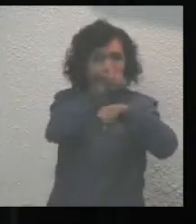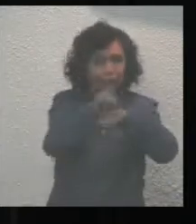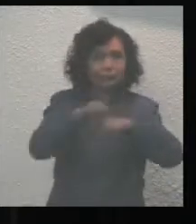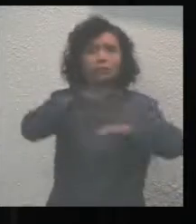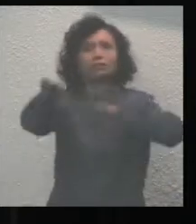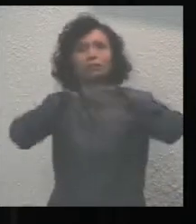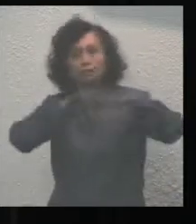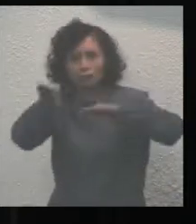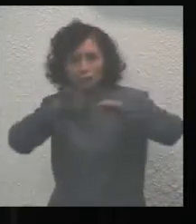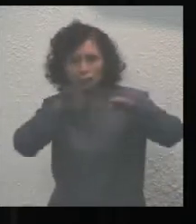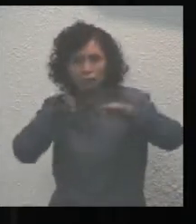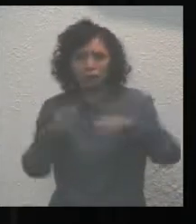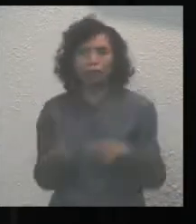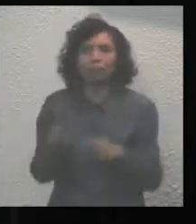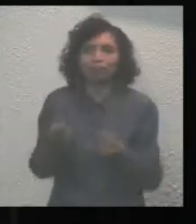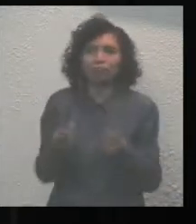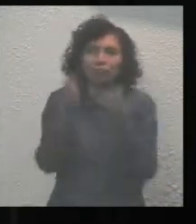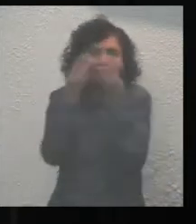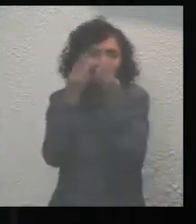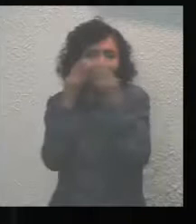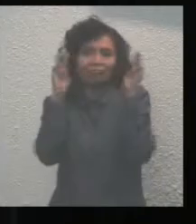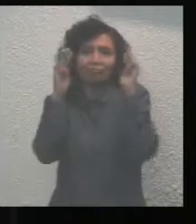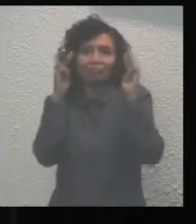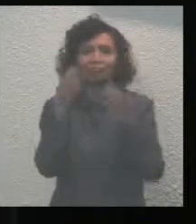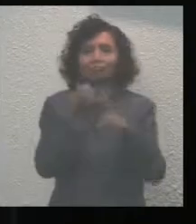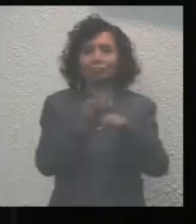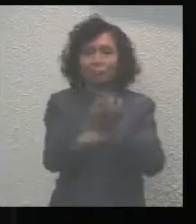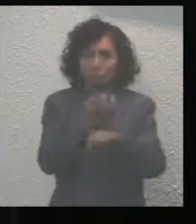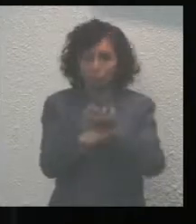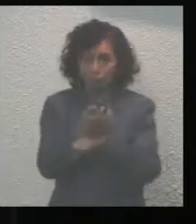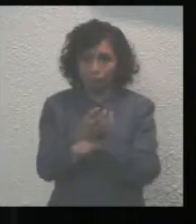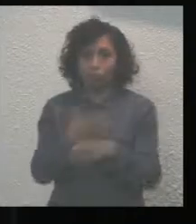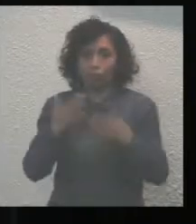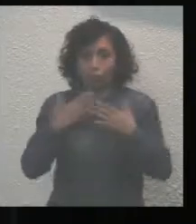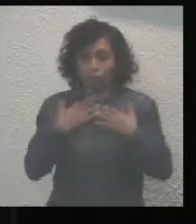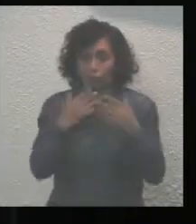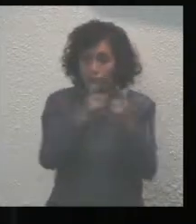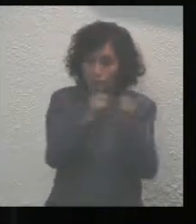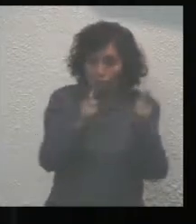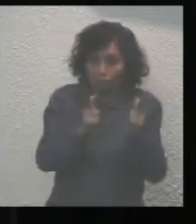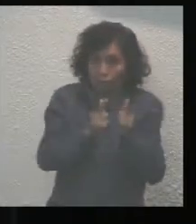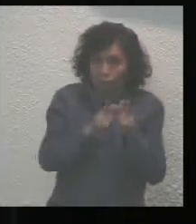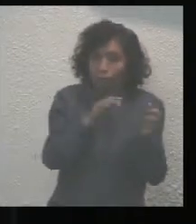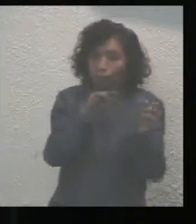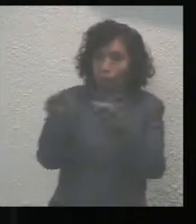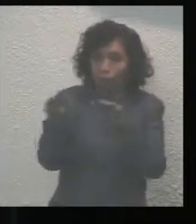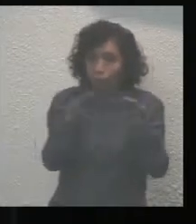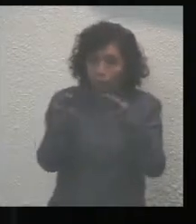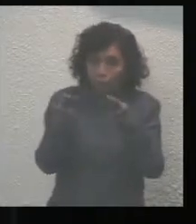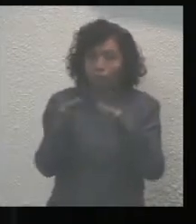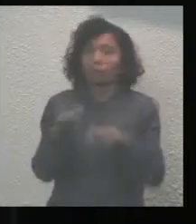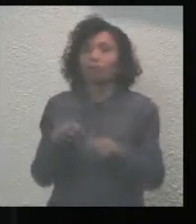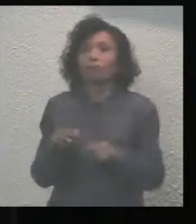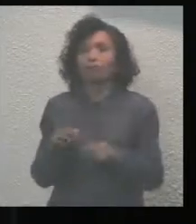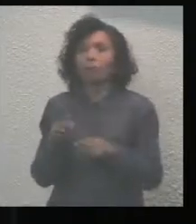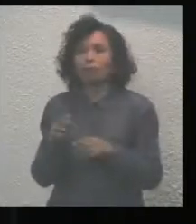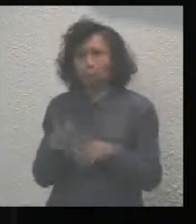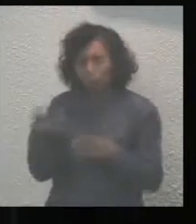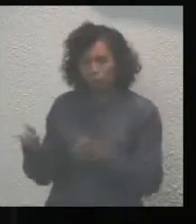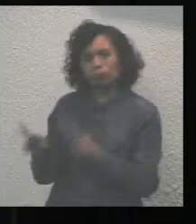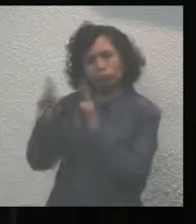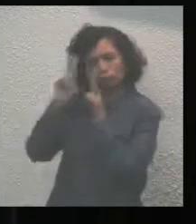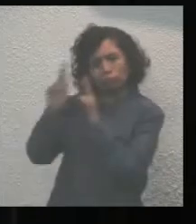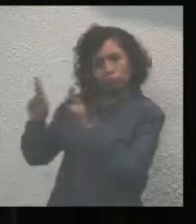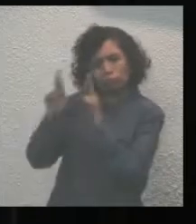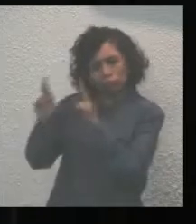adelante nuestro maravilloso estado. A nombre de Movimiento Ciudadano y una servidora, reconocemos parte del trabajo que ha realizado